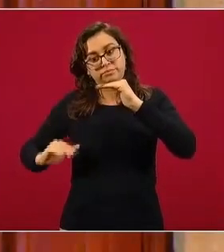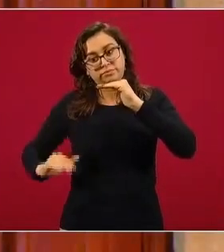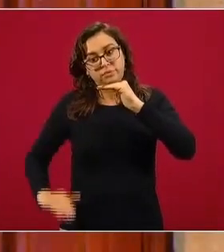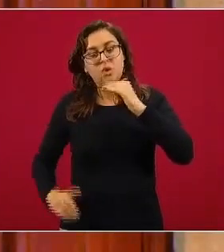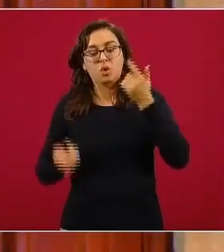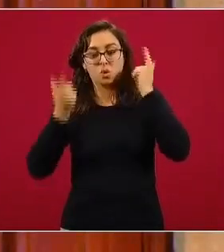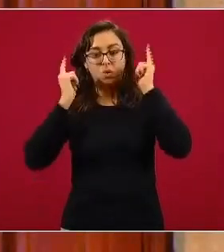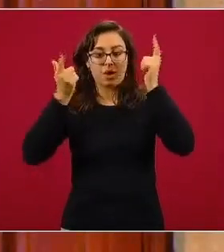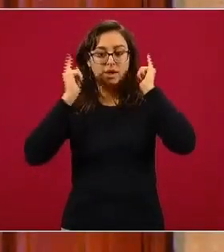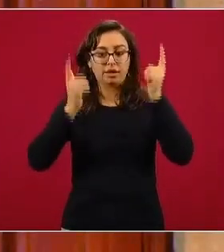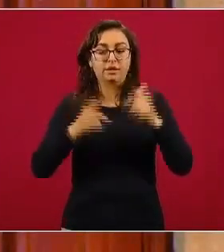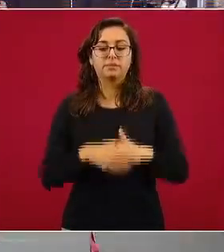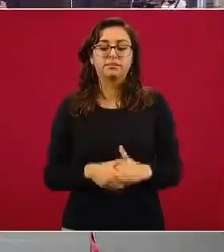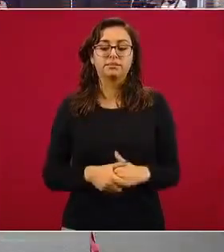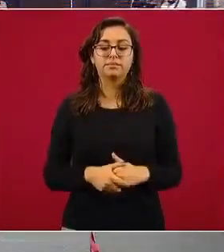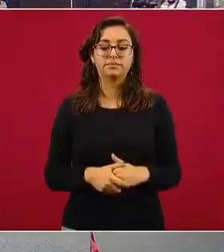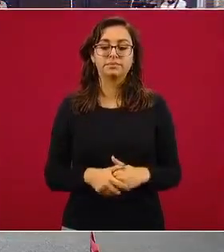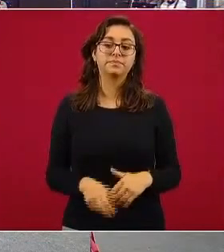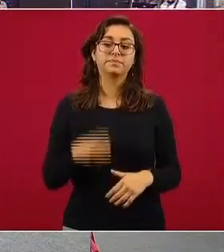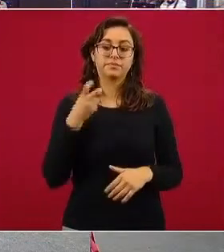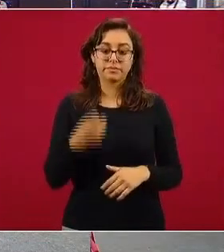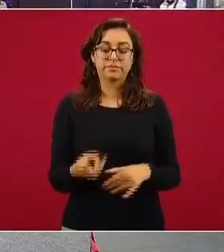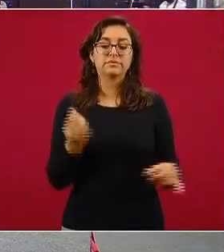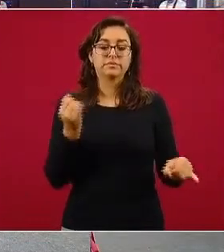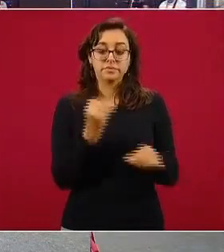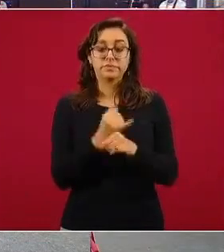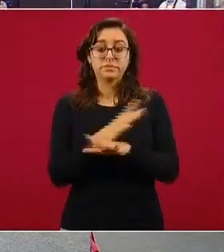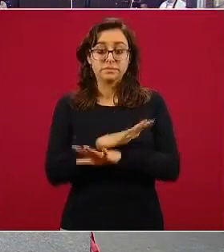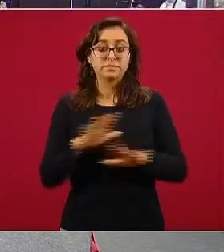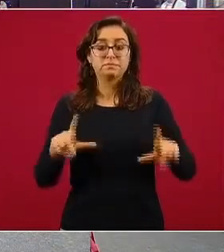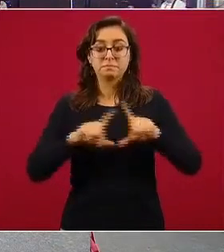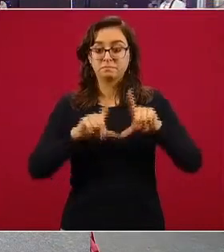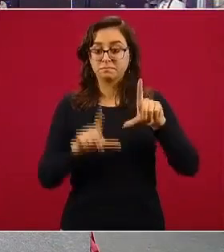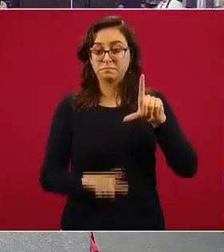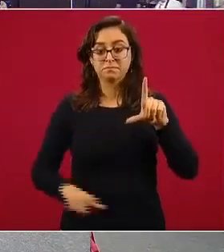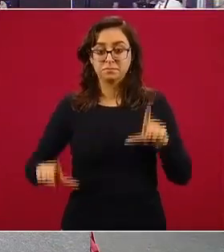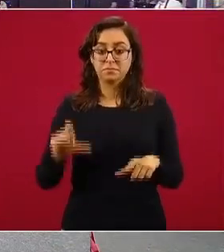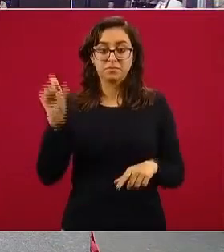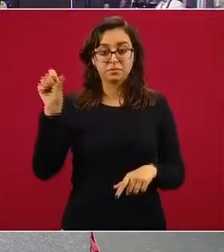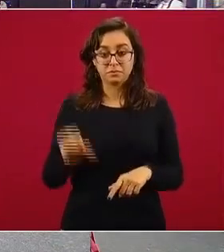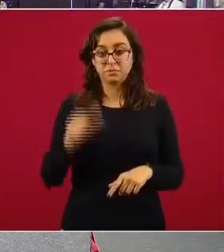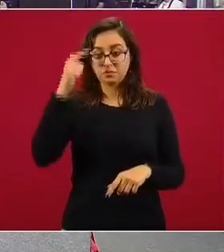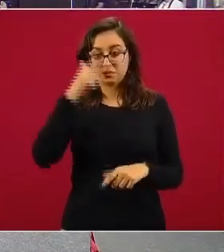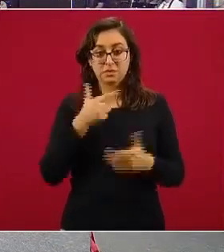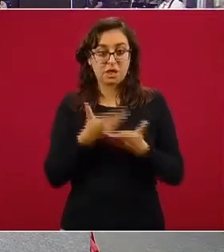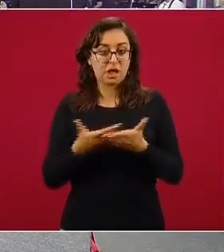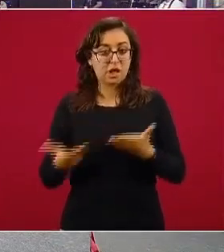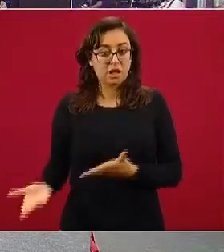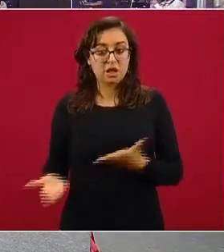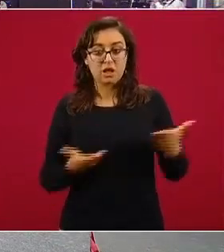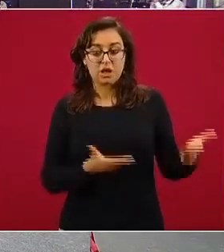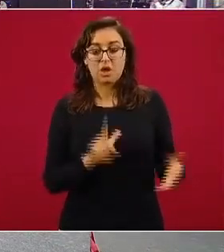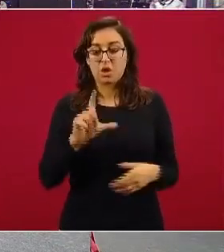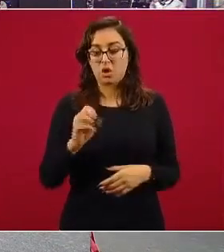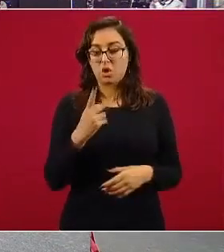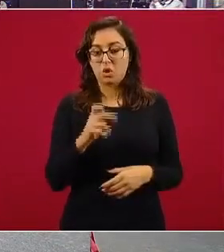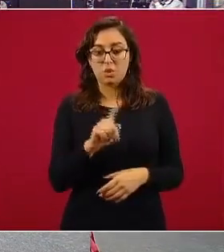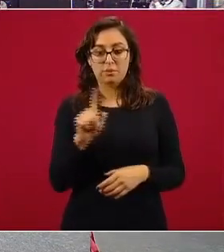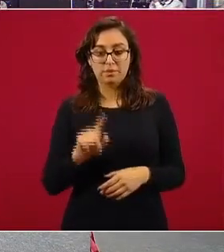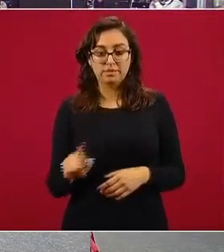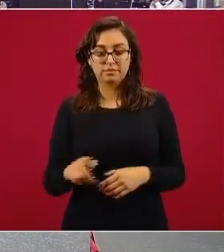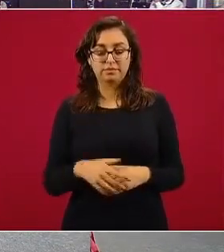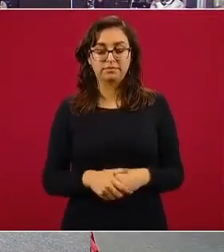1%. Entonces, bueno, esos son los datos nacionales para esta noche y ahora le damos el tiempo al doctor Ruy López